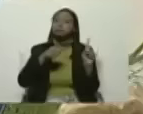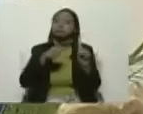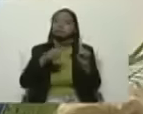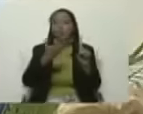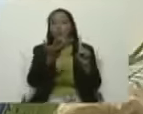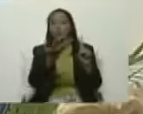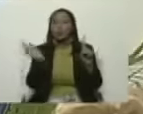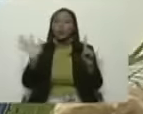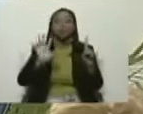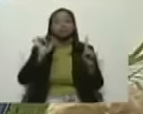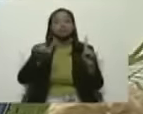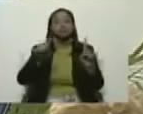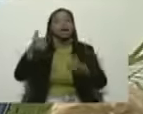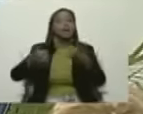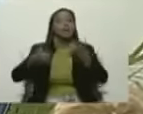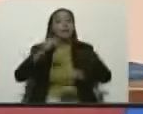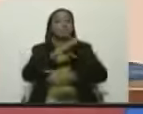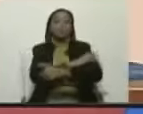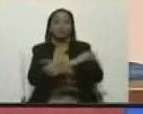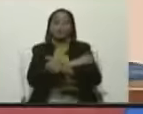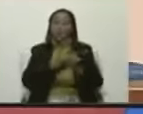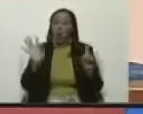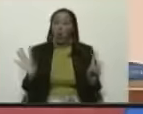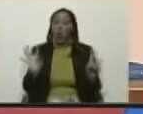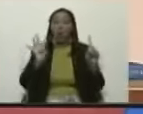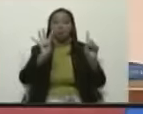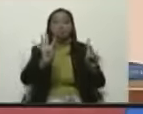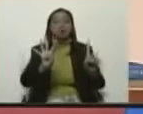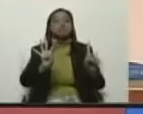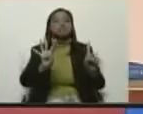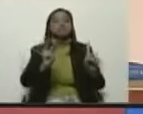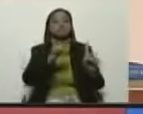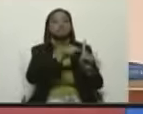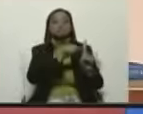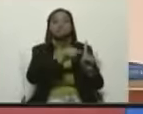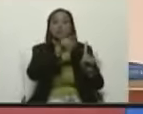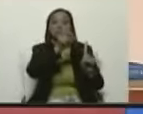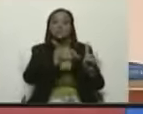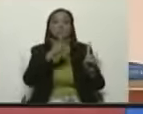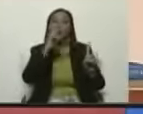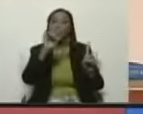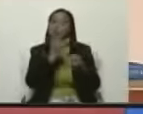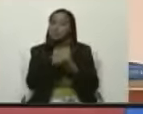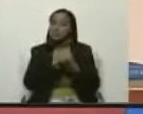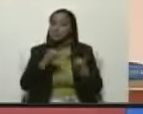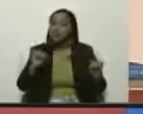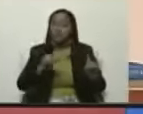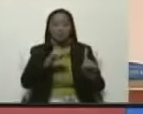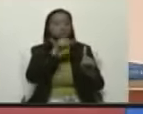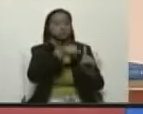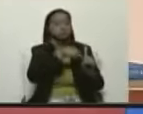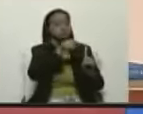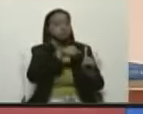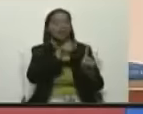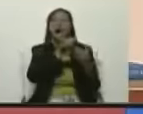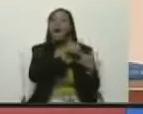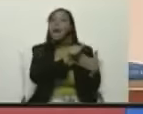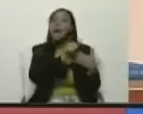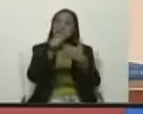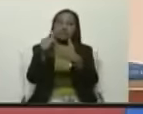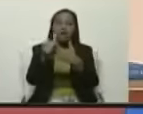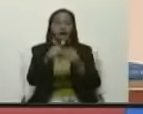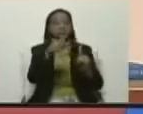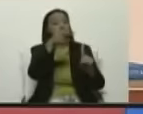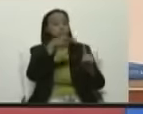bueno, aquí no hay comparación. Nicolás Maduro es independiente, es un líder auténtico, es pueblo.